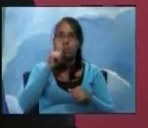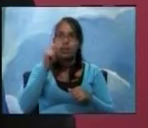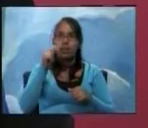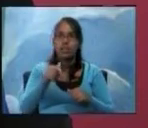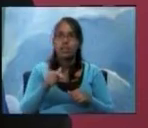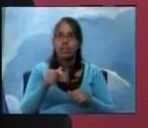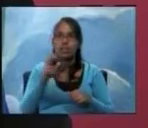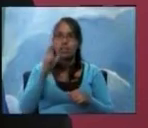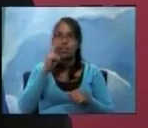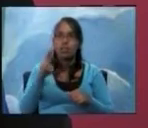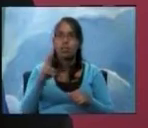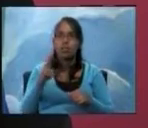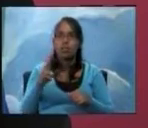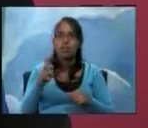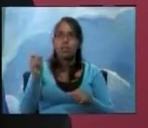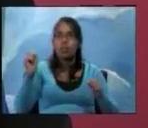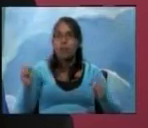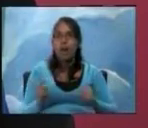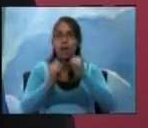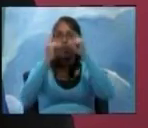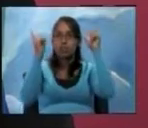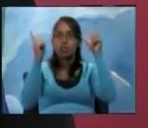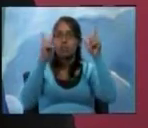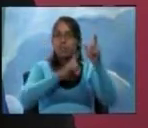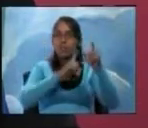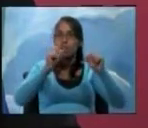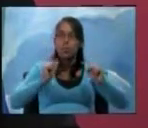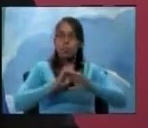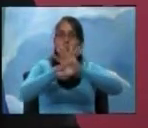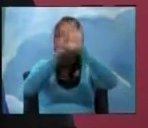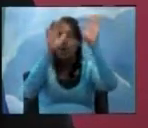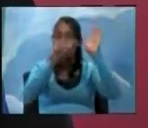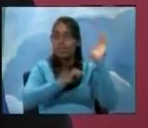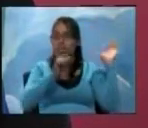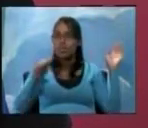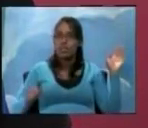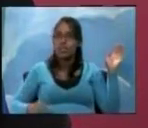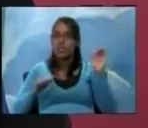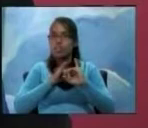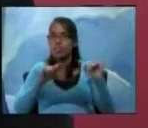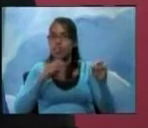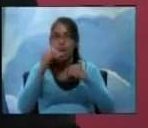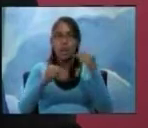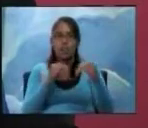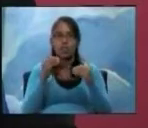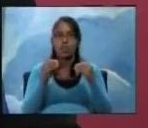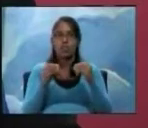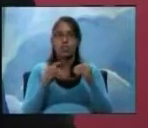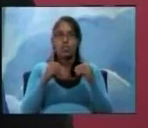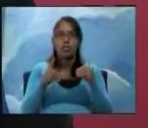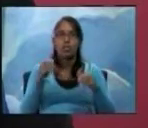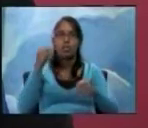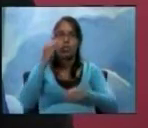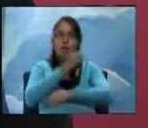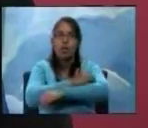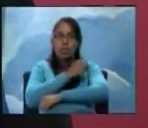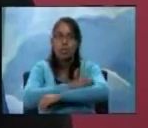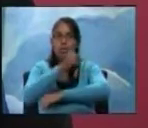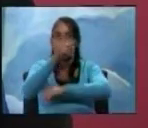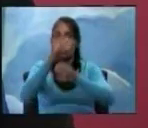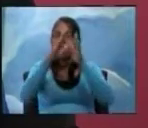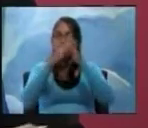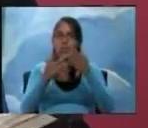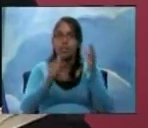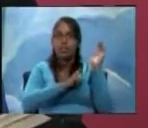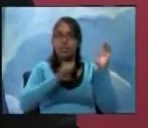vemos a Simón asombrado del milagro que el Señor había hecho. Él obedeció a la palabra del